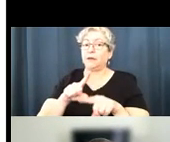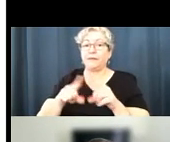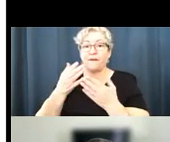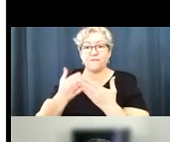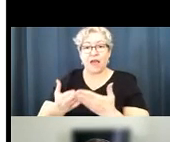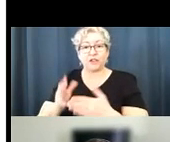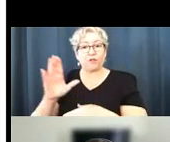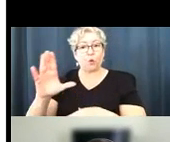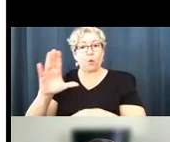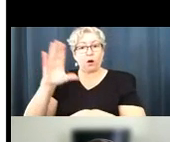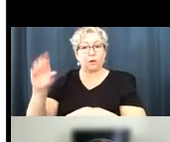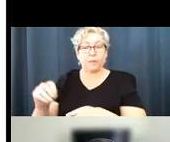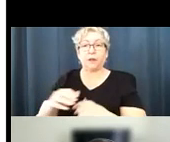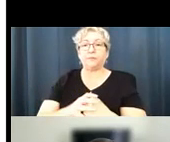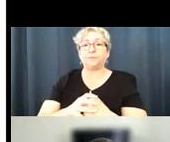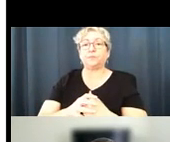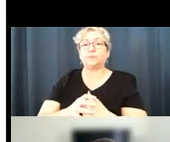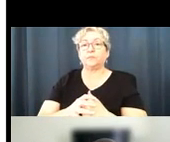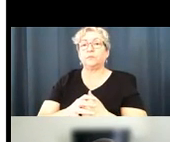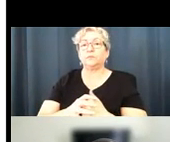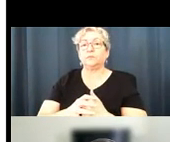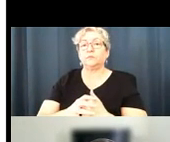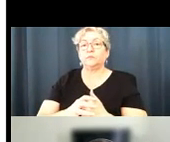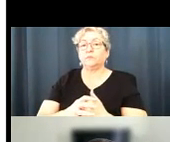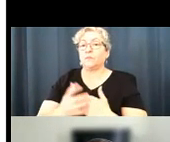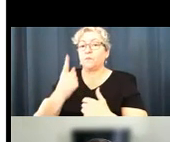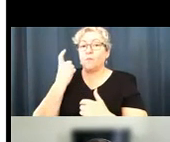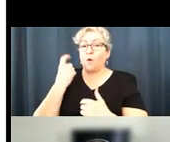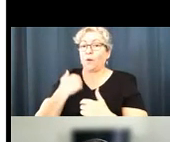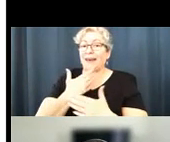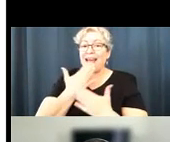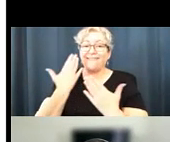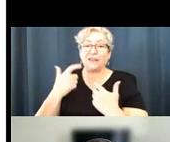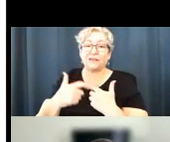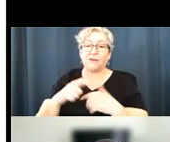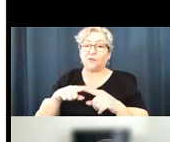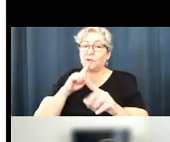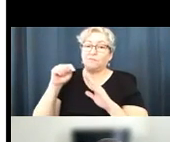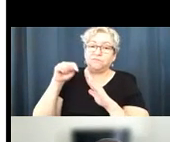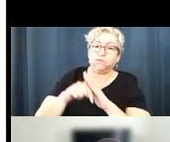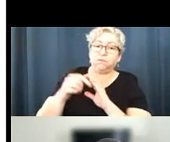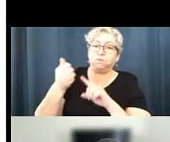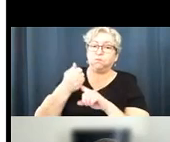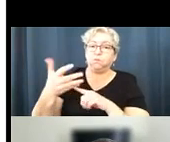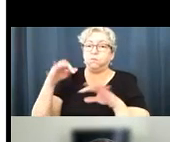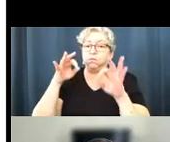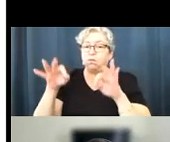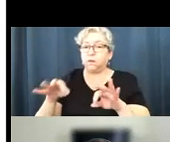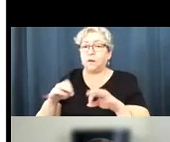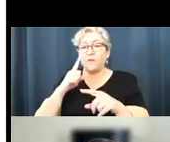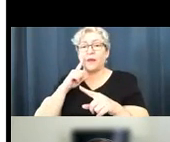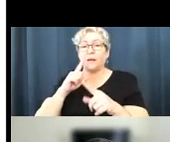importante dependiendo de los factores de su organización. Tenemos una lista de cotejo para lo que vamos a adquirir, porque no tuvimos tiempo para